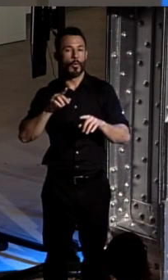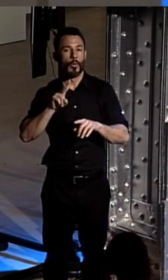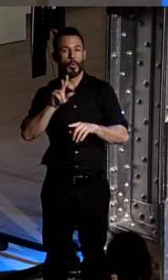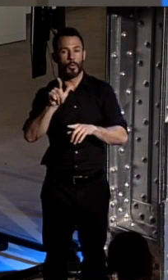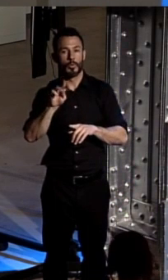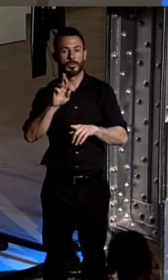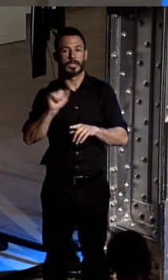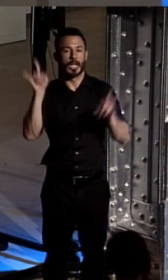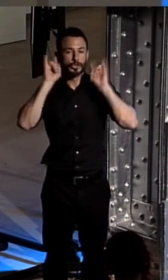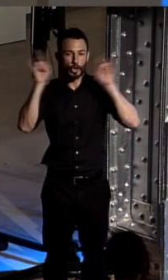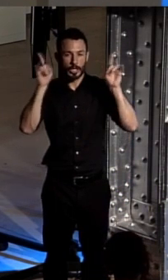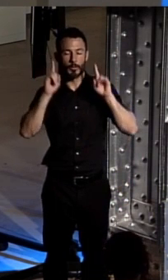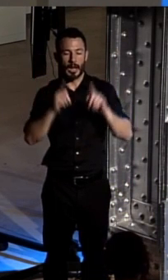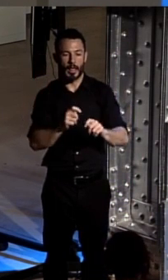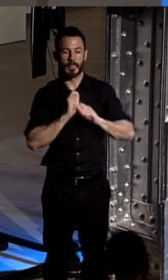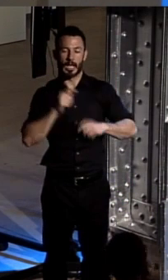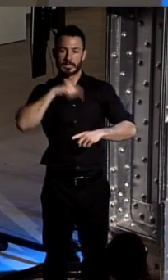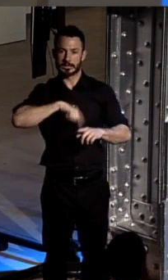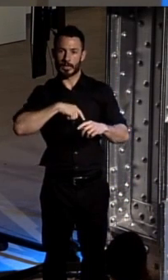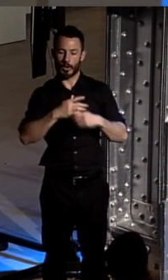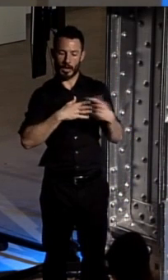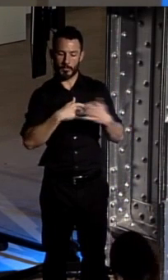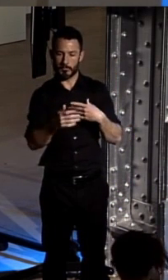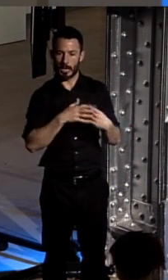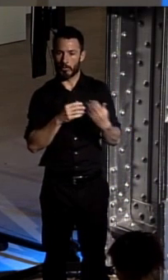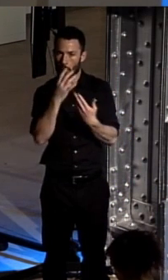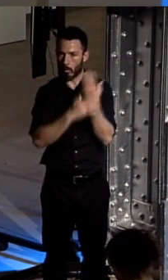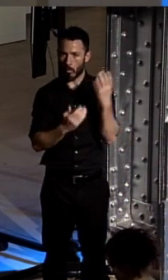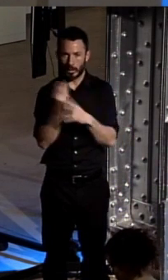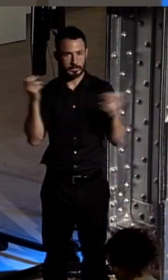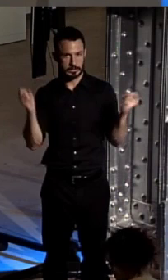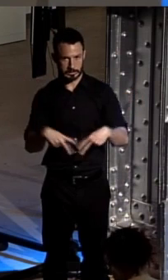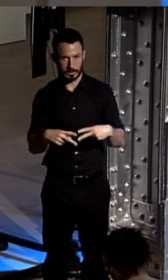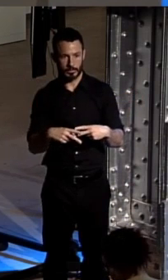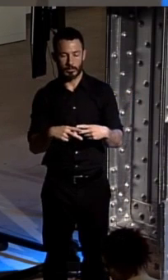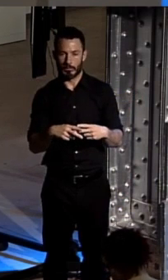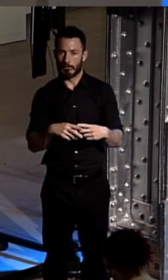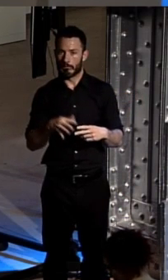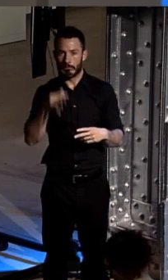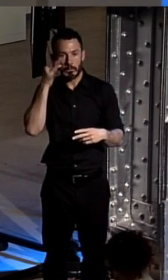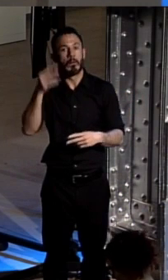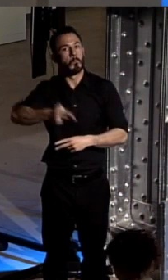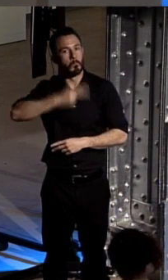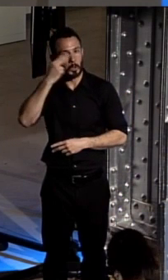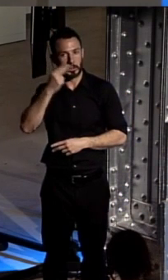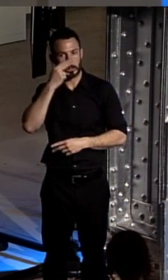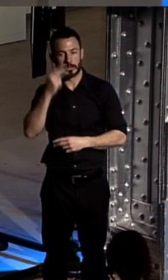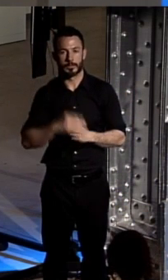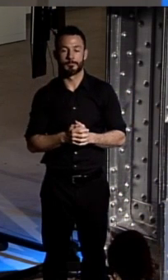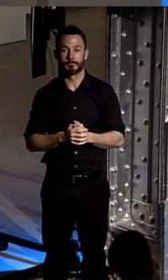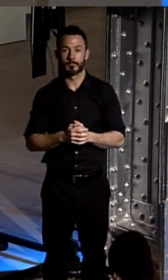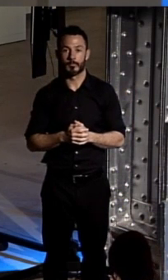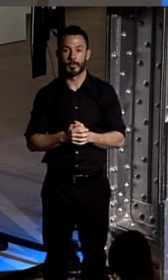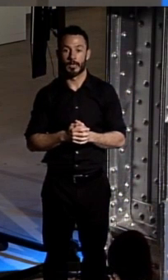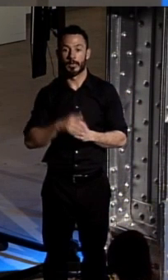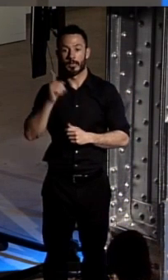en las manos fundamentalmente, sin ningún tipo de accesorio, ni de guante, ni de nada. Y la verdad es que es súper interesante. El otro